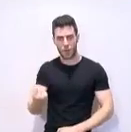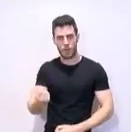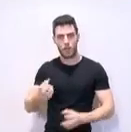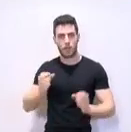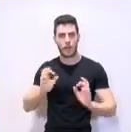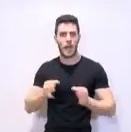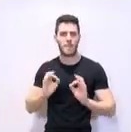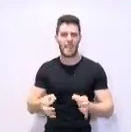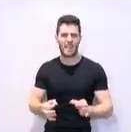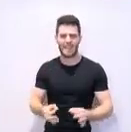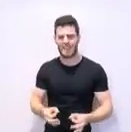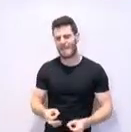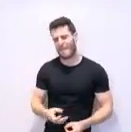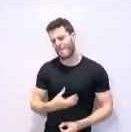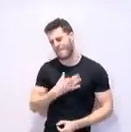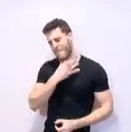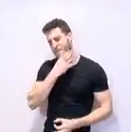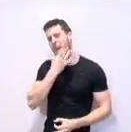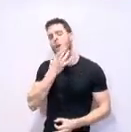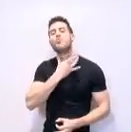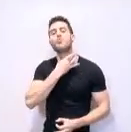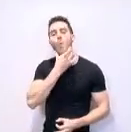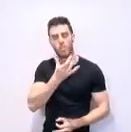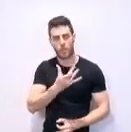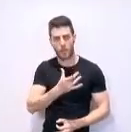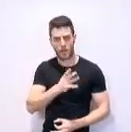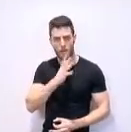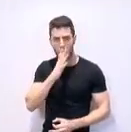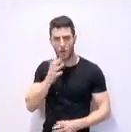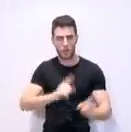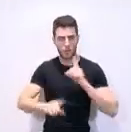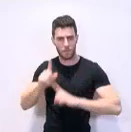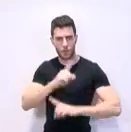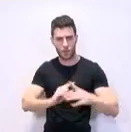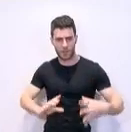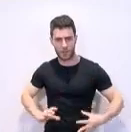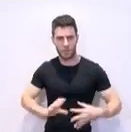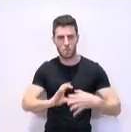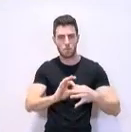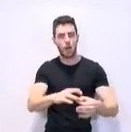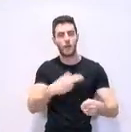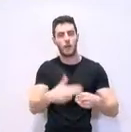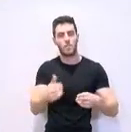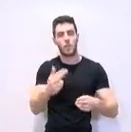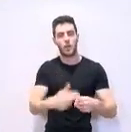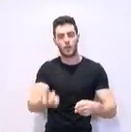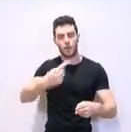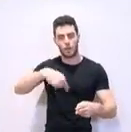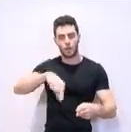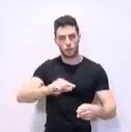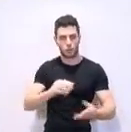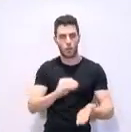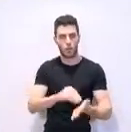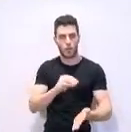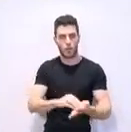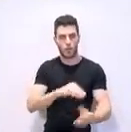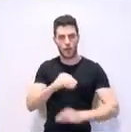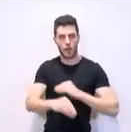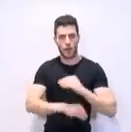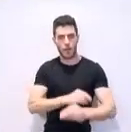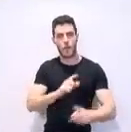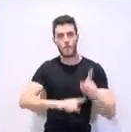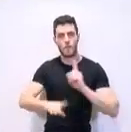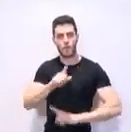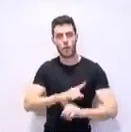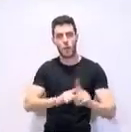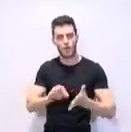menos risible. Porque el problema, y esto engarza también con las políticas que ustedes hacen en ocasiones, es a quiénes sirven.